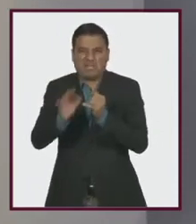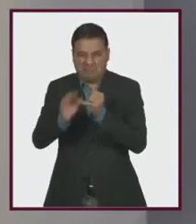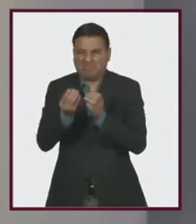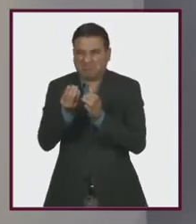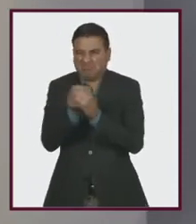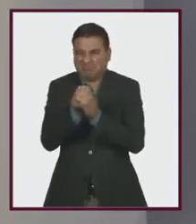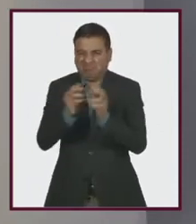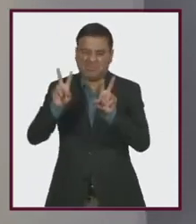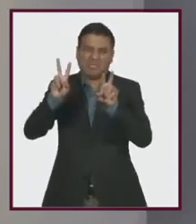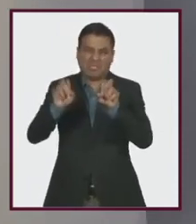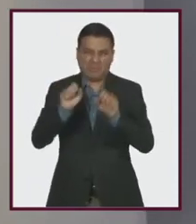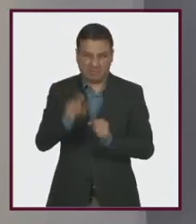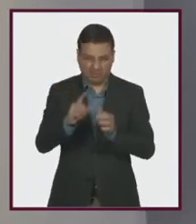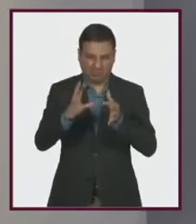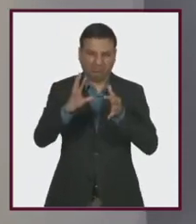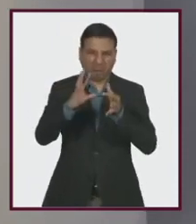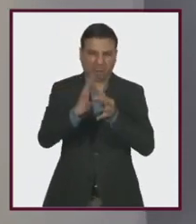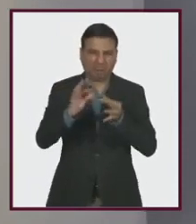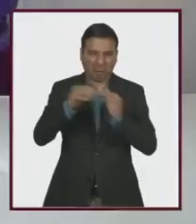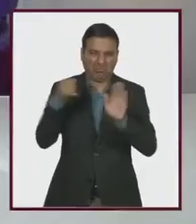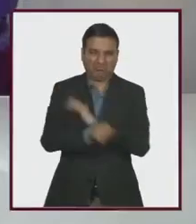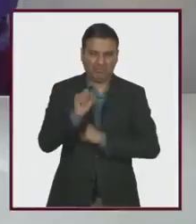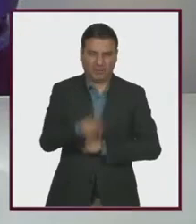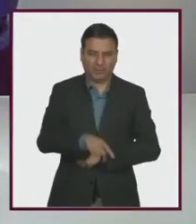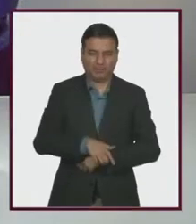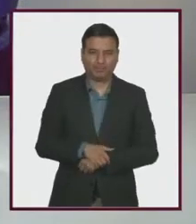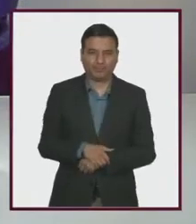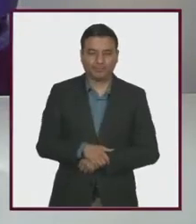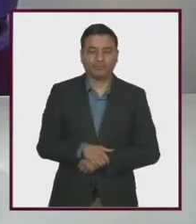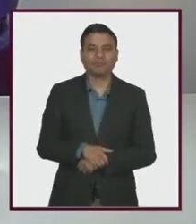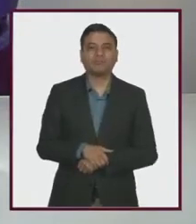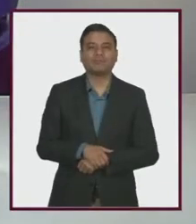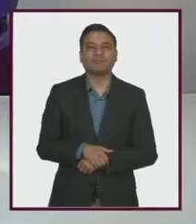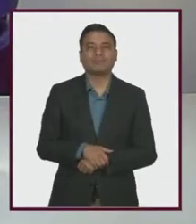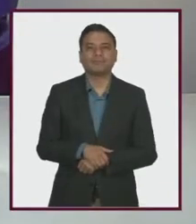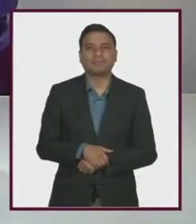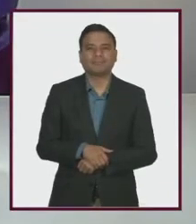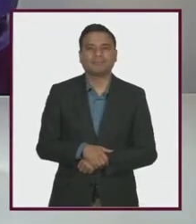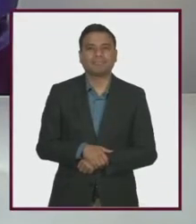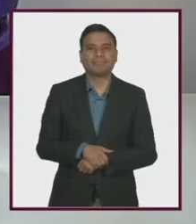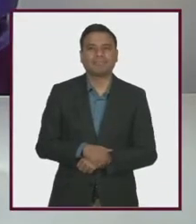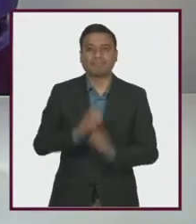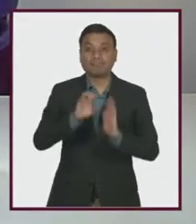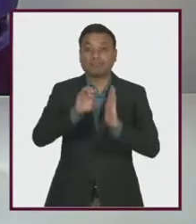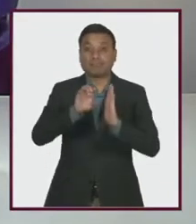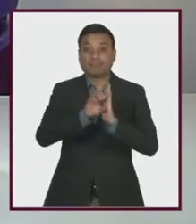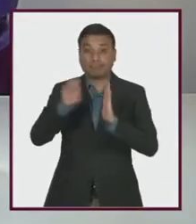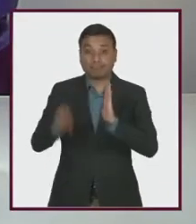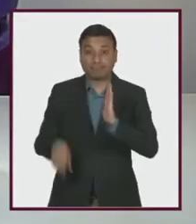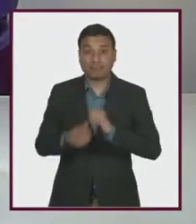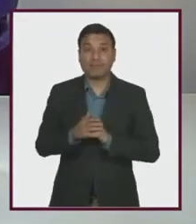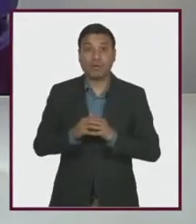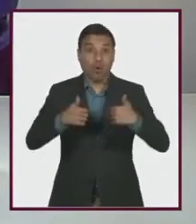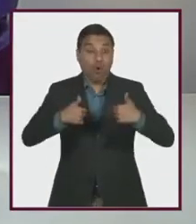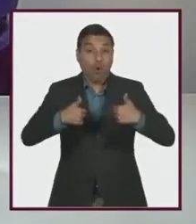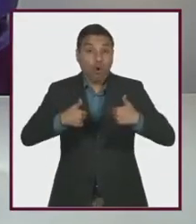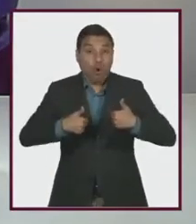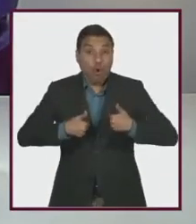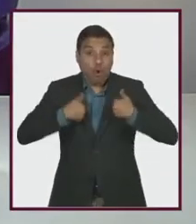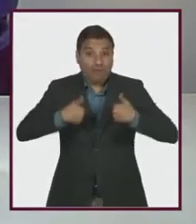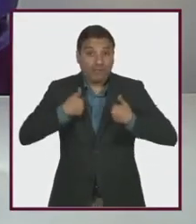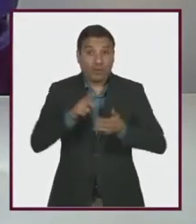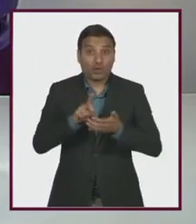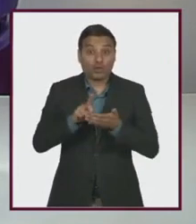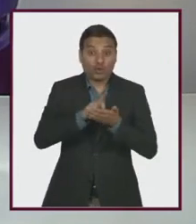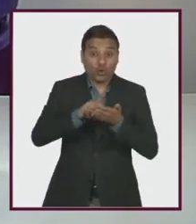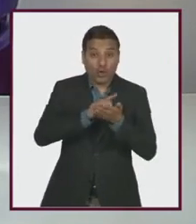mucho más a profundidad de este tema. ¿El desarrollo cerebral se ve frenado con el consumo de drogas en la adolescencia? ¿Se